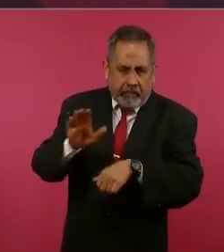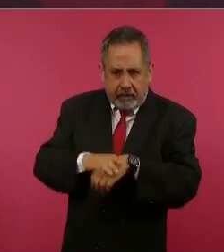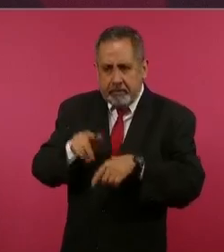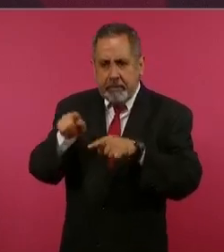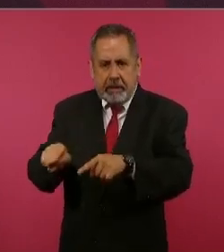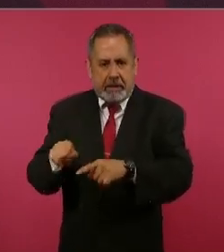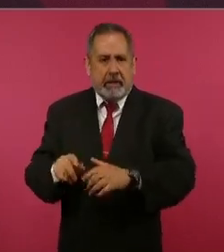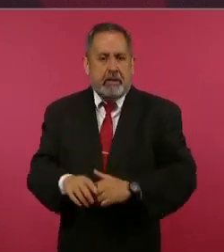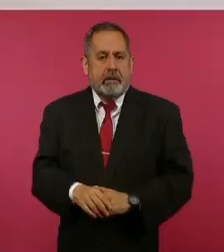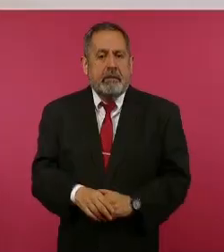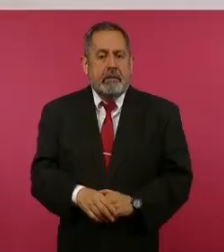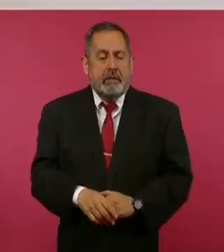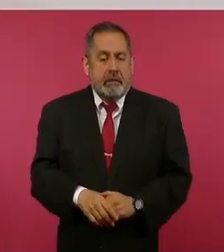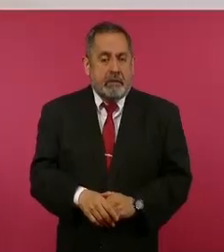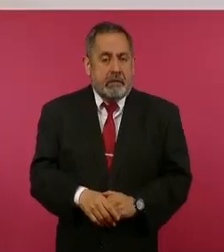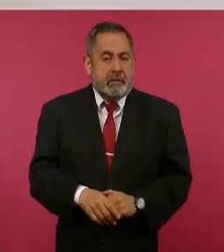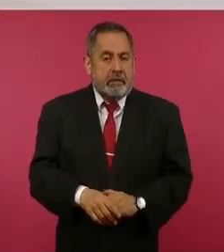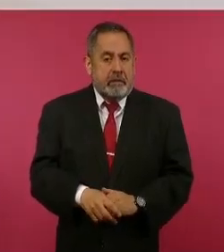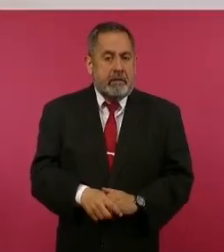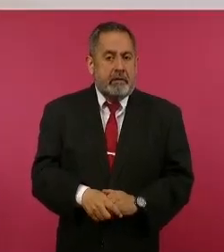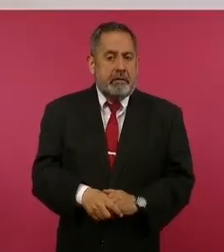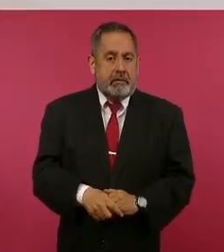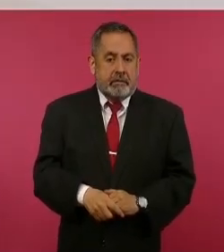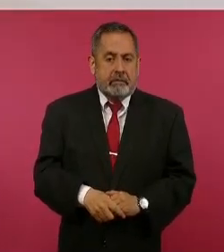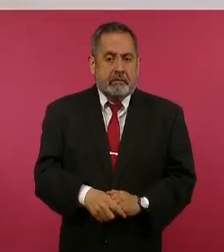O sea, hay más